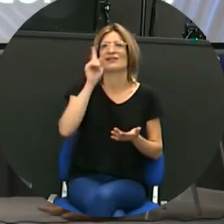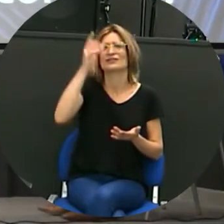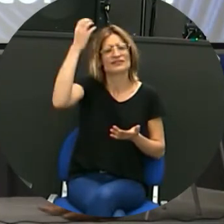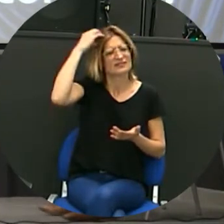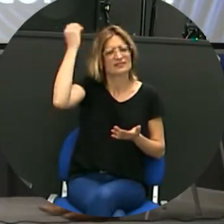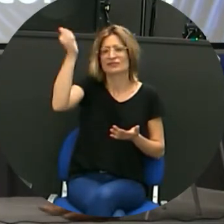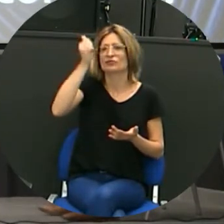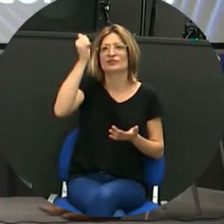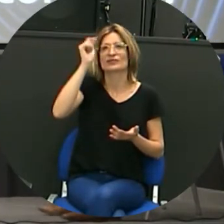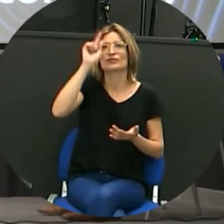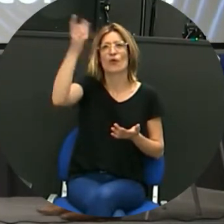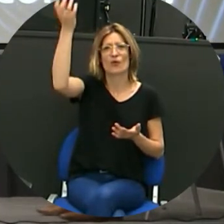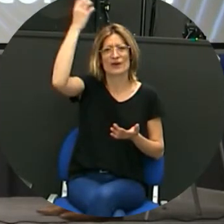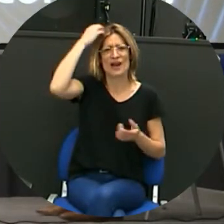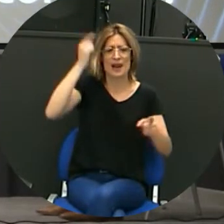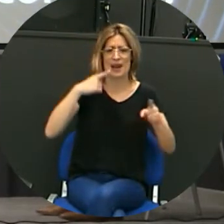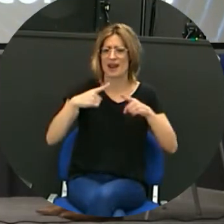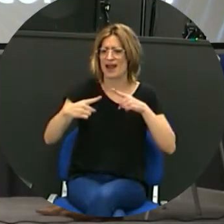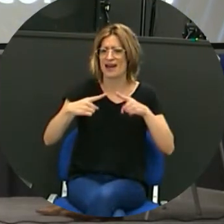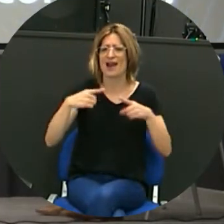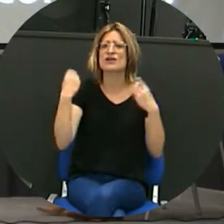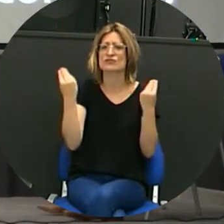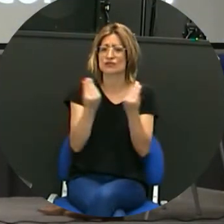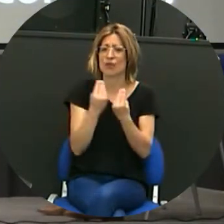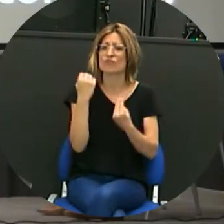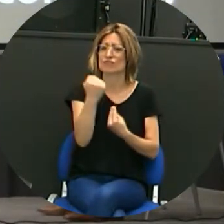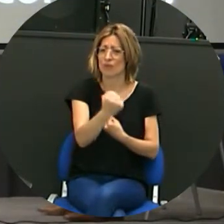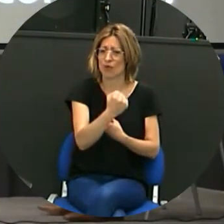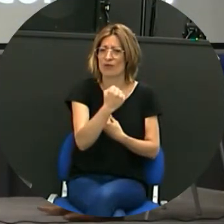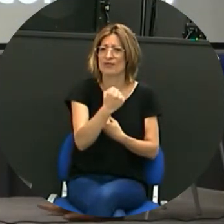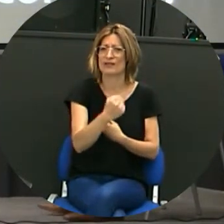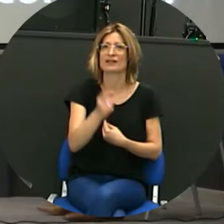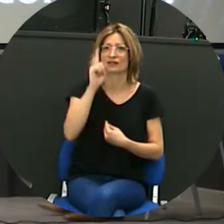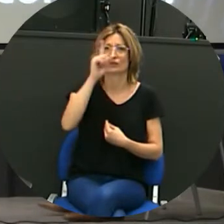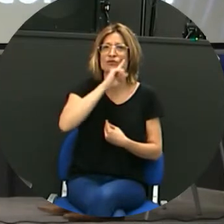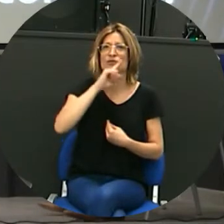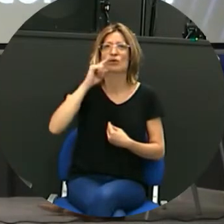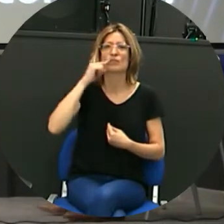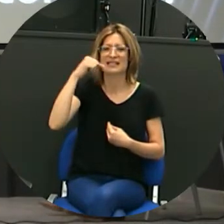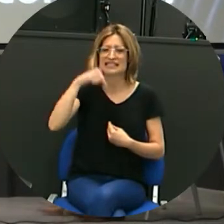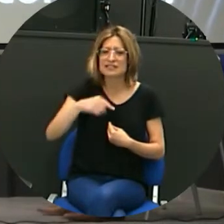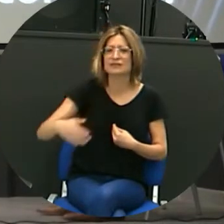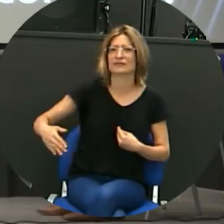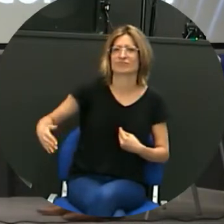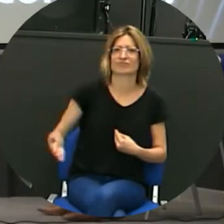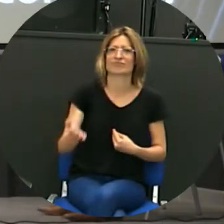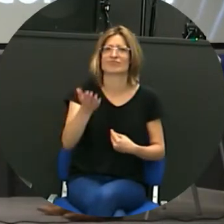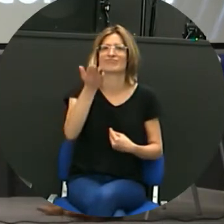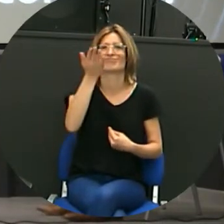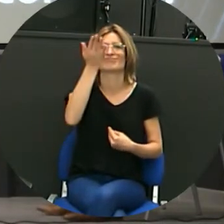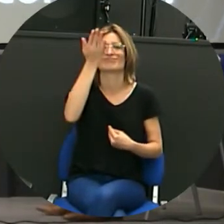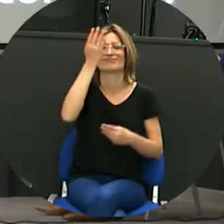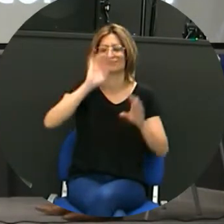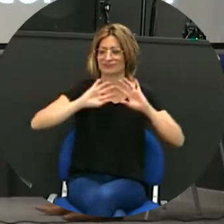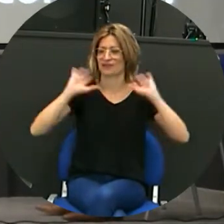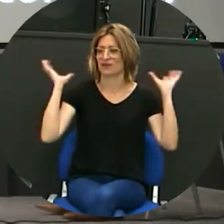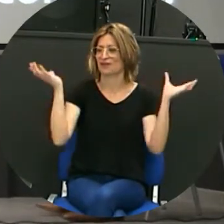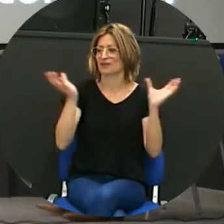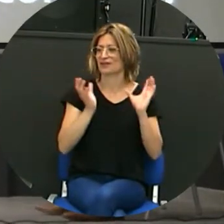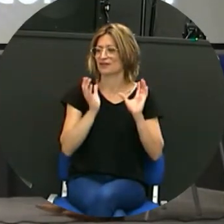reinas con poder y majestad. Que tu nombre sea levantado en esta hora. Te damos gloria.